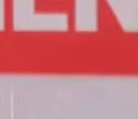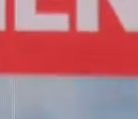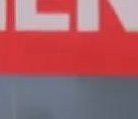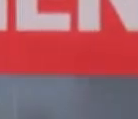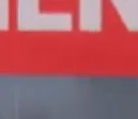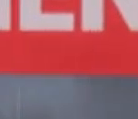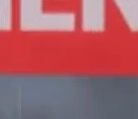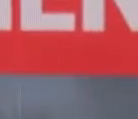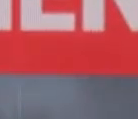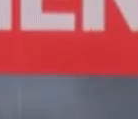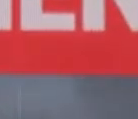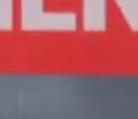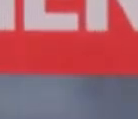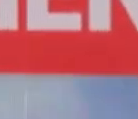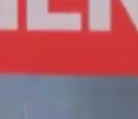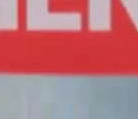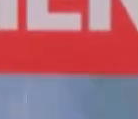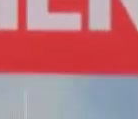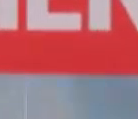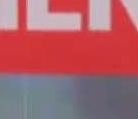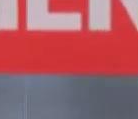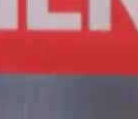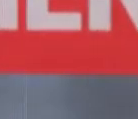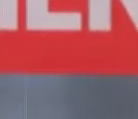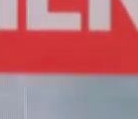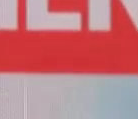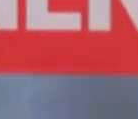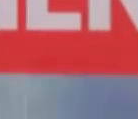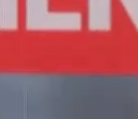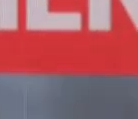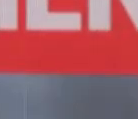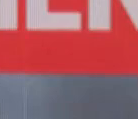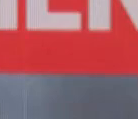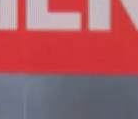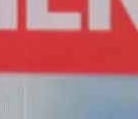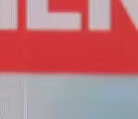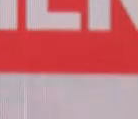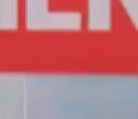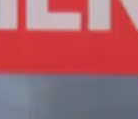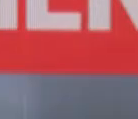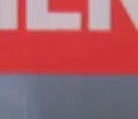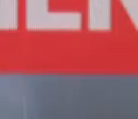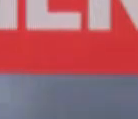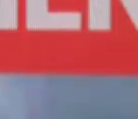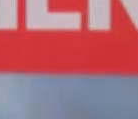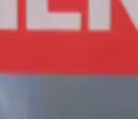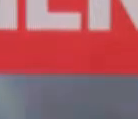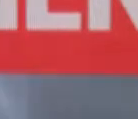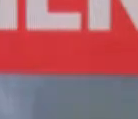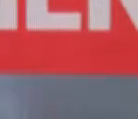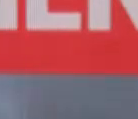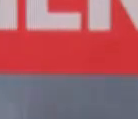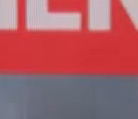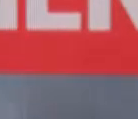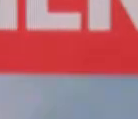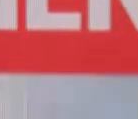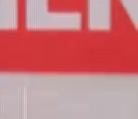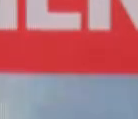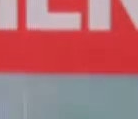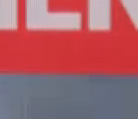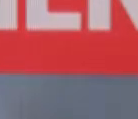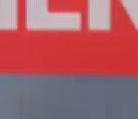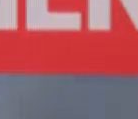de comercio tiene muy poquitos inspectores pero acá ya empieza a haber una situación compleja desde el punto de vista del